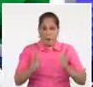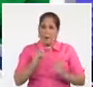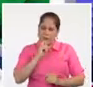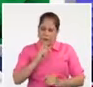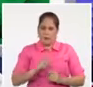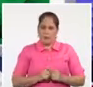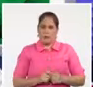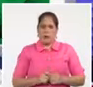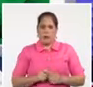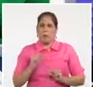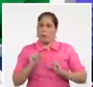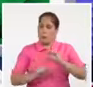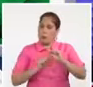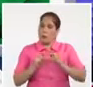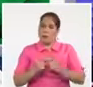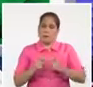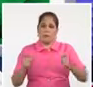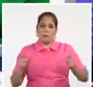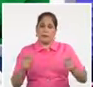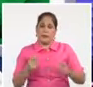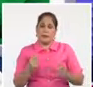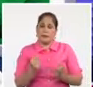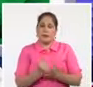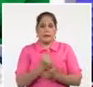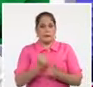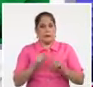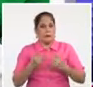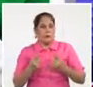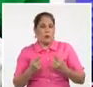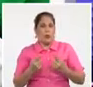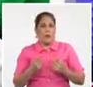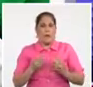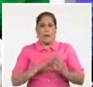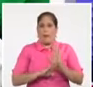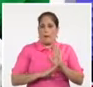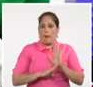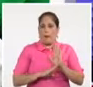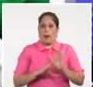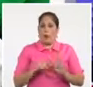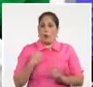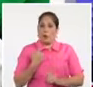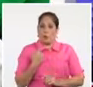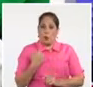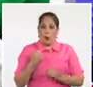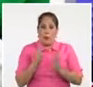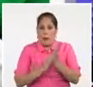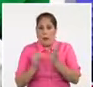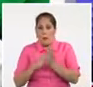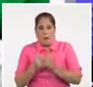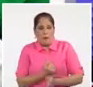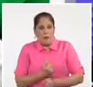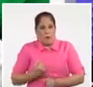se ha ido incrementando a través de los meses, hace que ya se